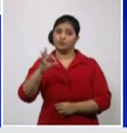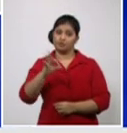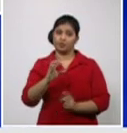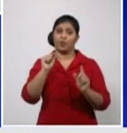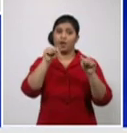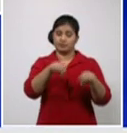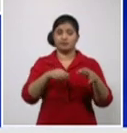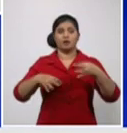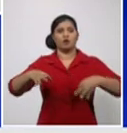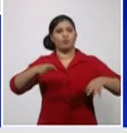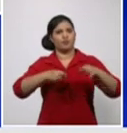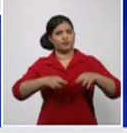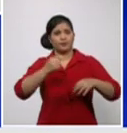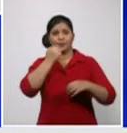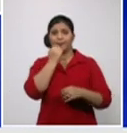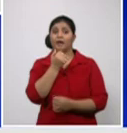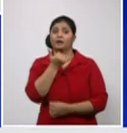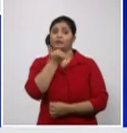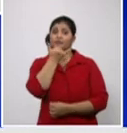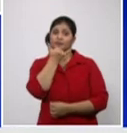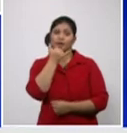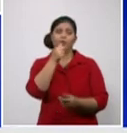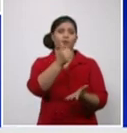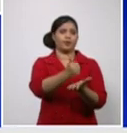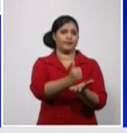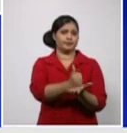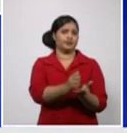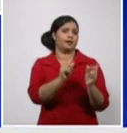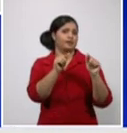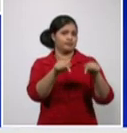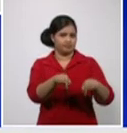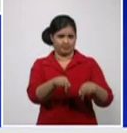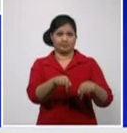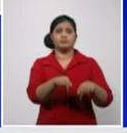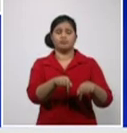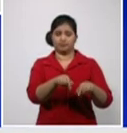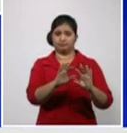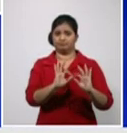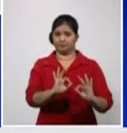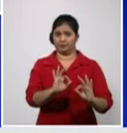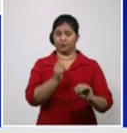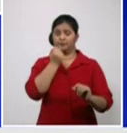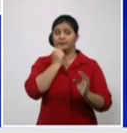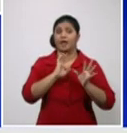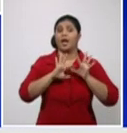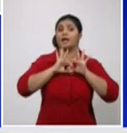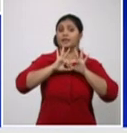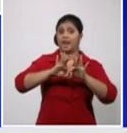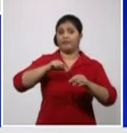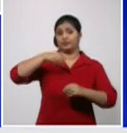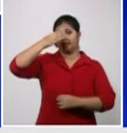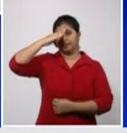la mayor afectación, con una tasa muy elevada, es la más alta de Cuba,